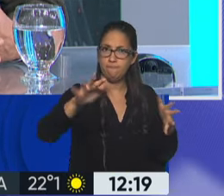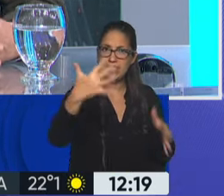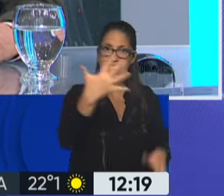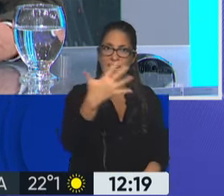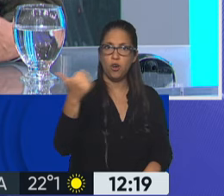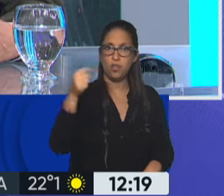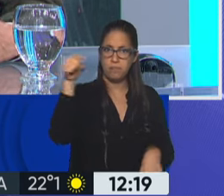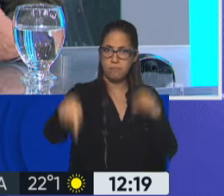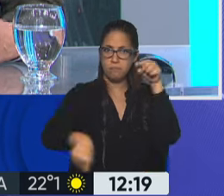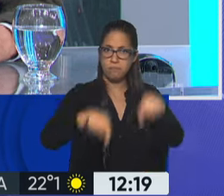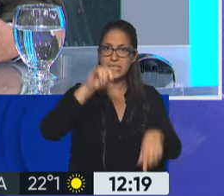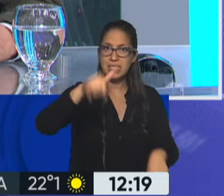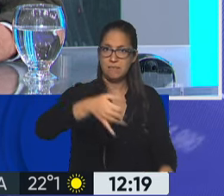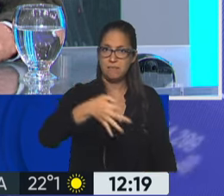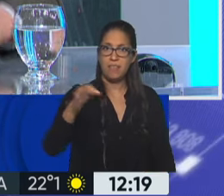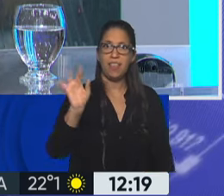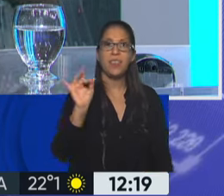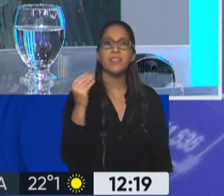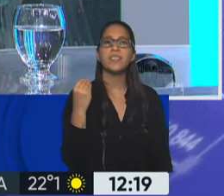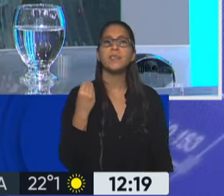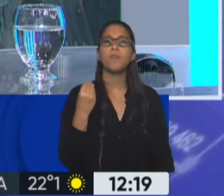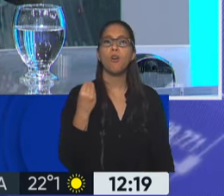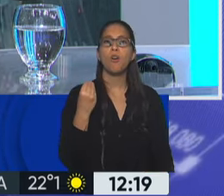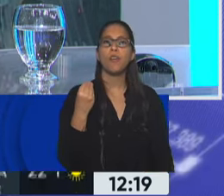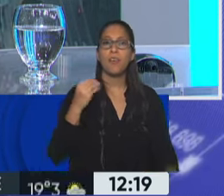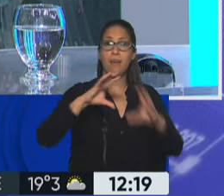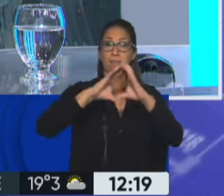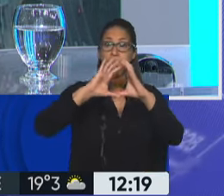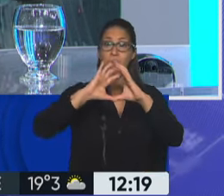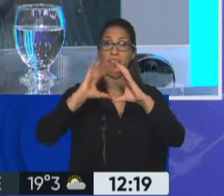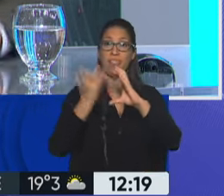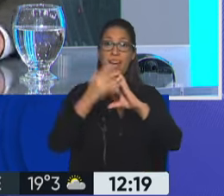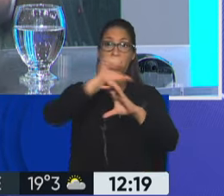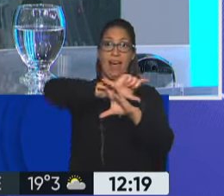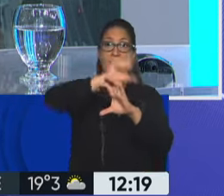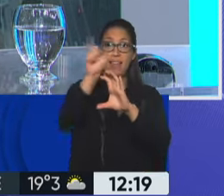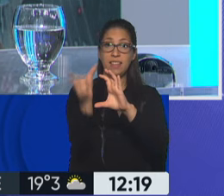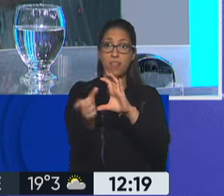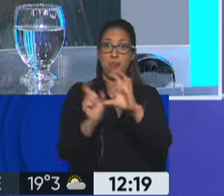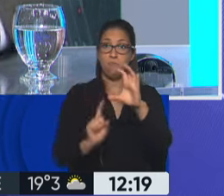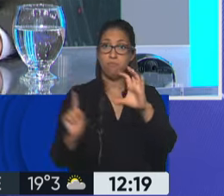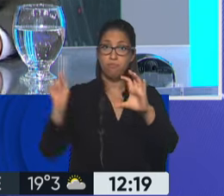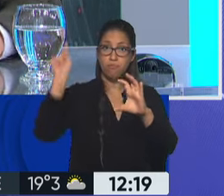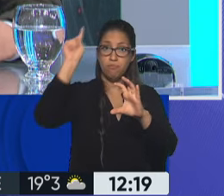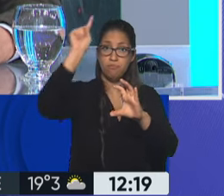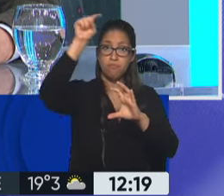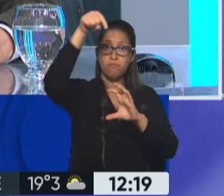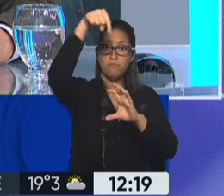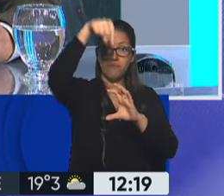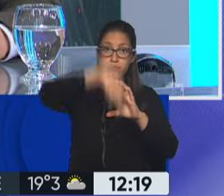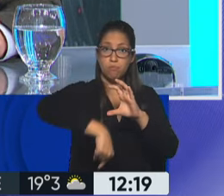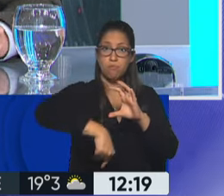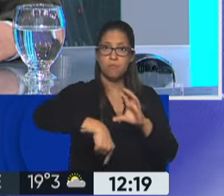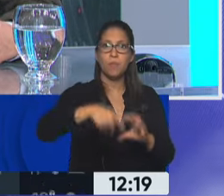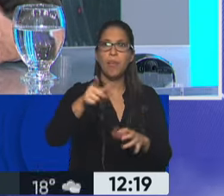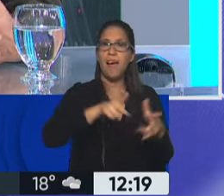seis es difíciles porque caen llegan hasta la estratósfera digamos superan la la línea atmosférica y caen en picada usted hablado